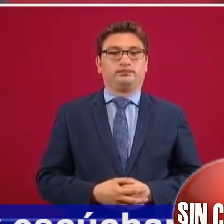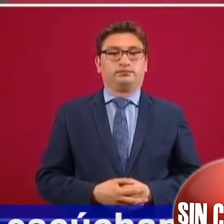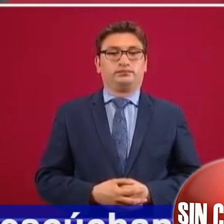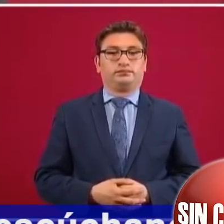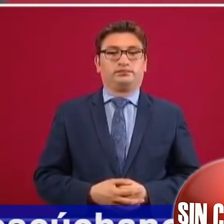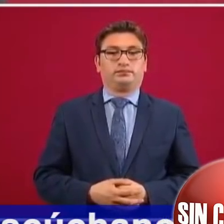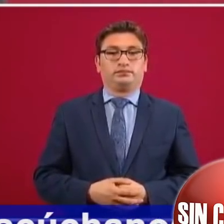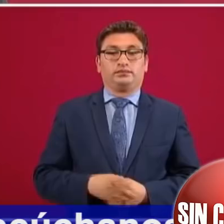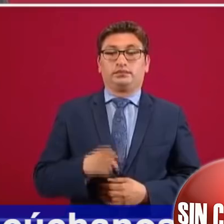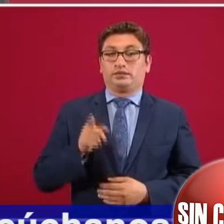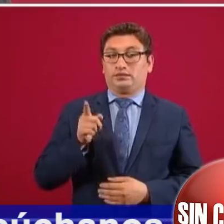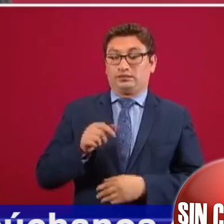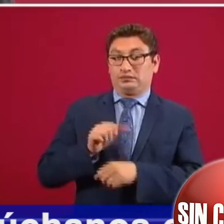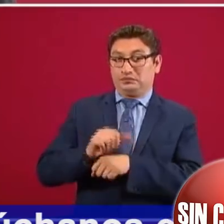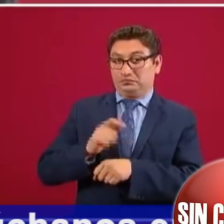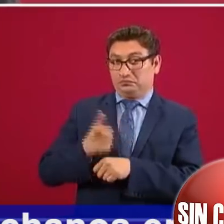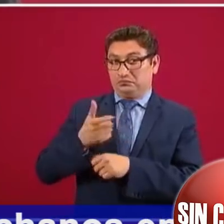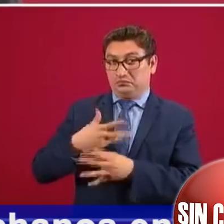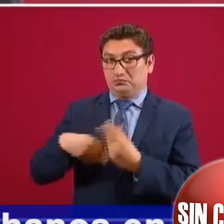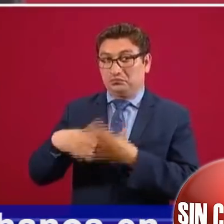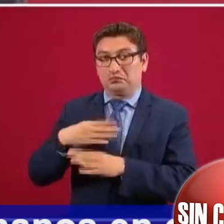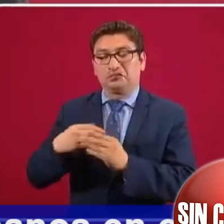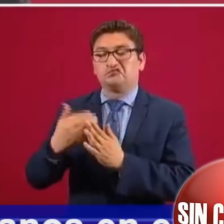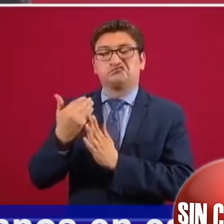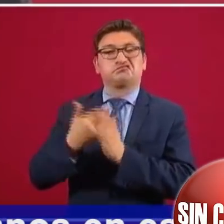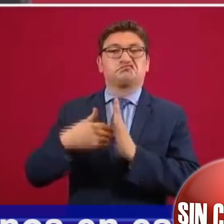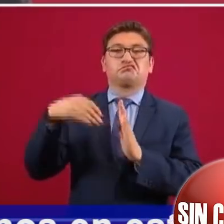Acabaron con su economía.